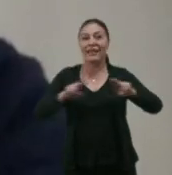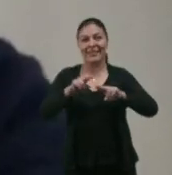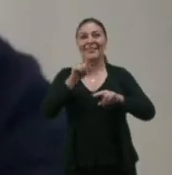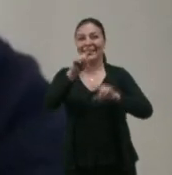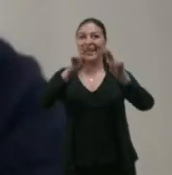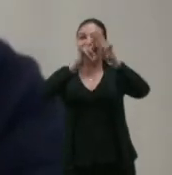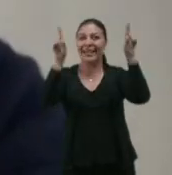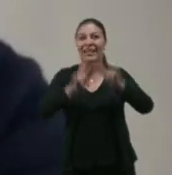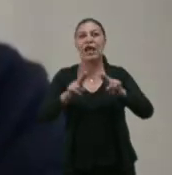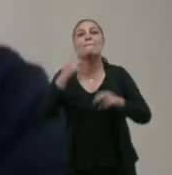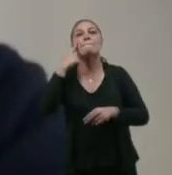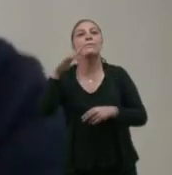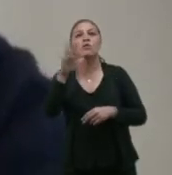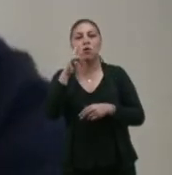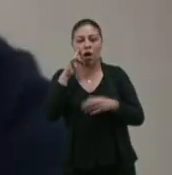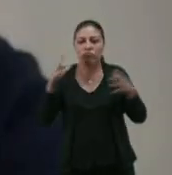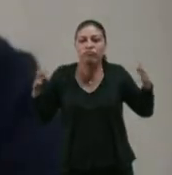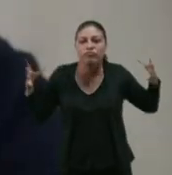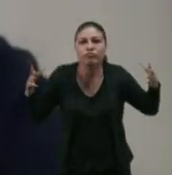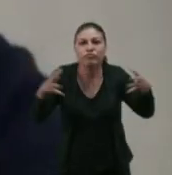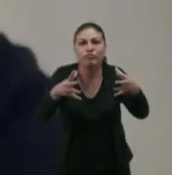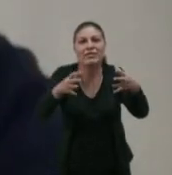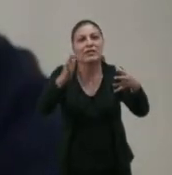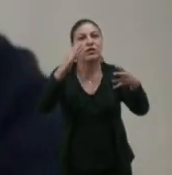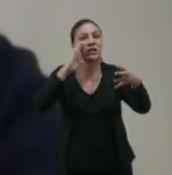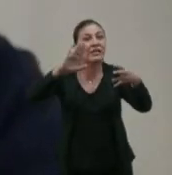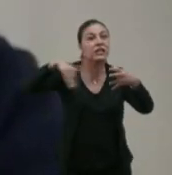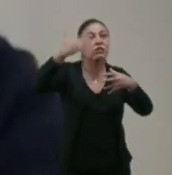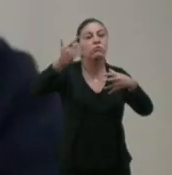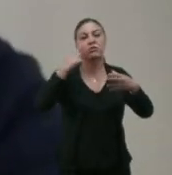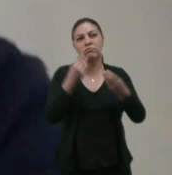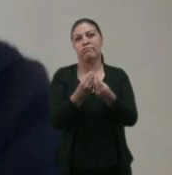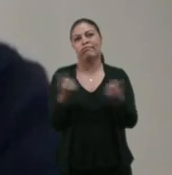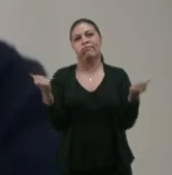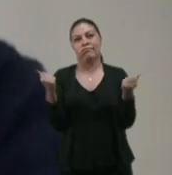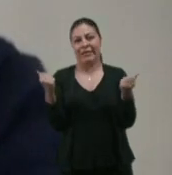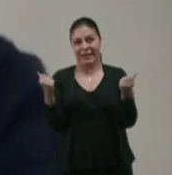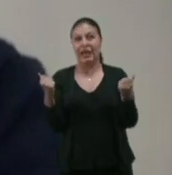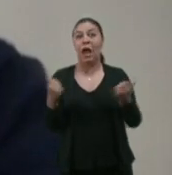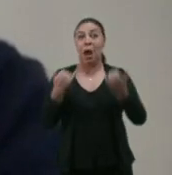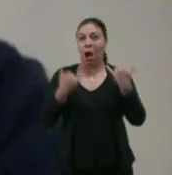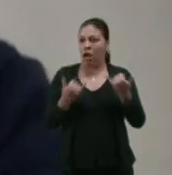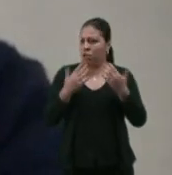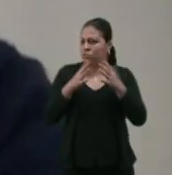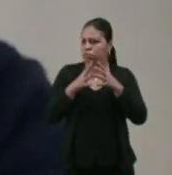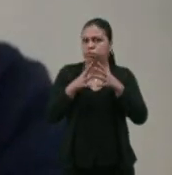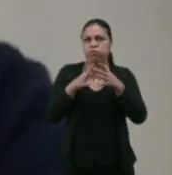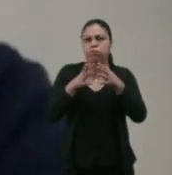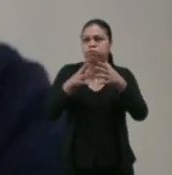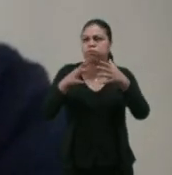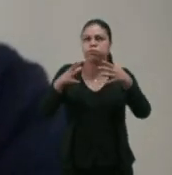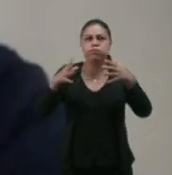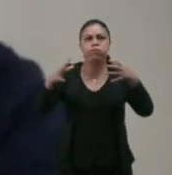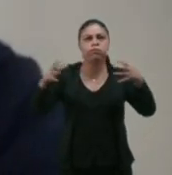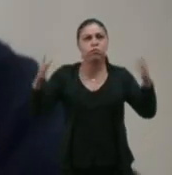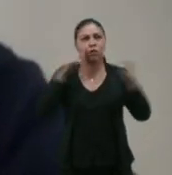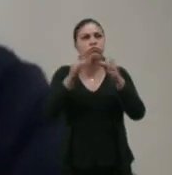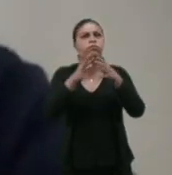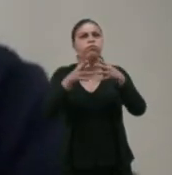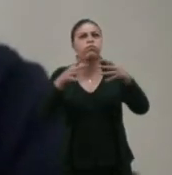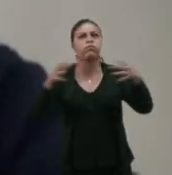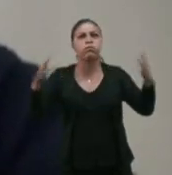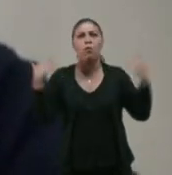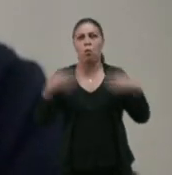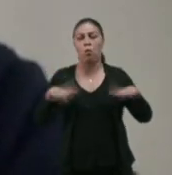burbuja y que iba a desaparecer. Nosotros veíamos que seguíamos creciendo mucho, pero eso hizo muy complejo el acceso